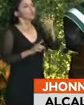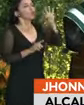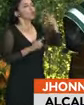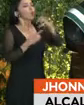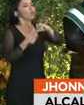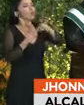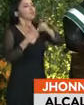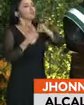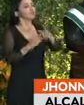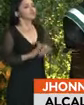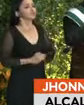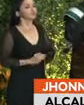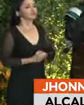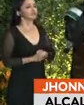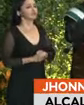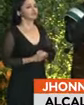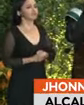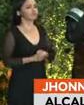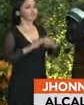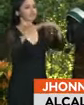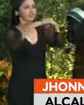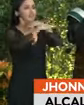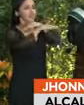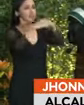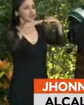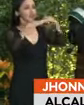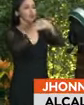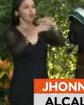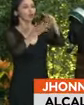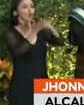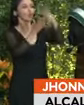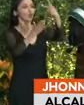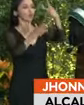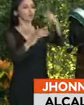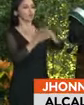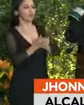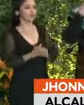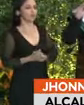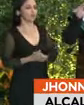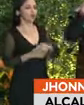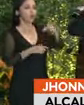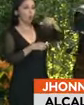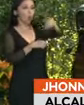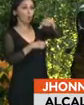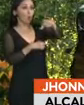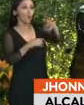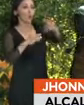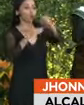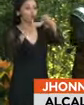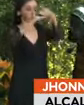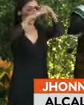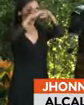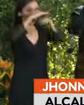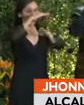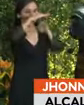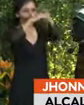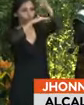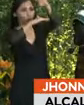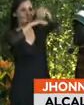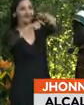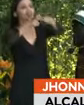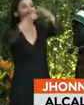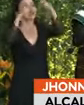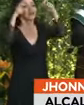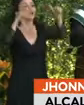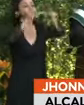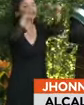Cuarto anillo, avenida doble vía La Guardia. Otro paso a nivel una gran obra